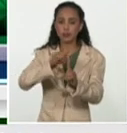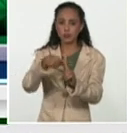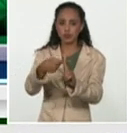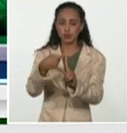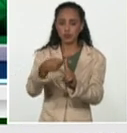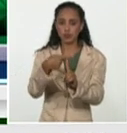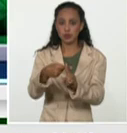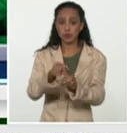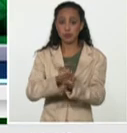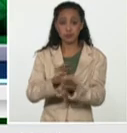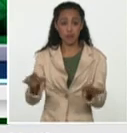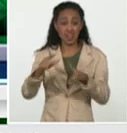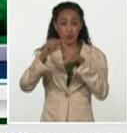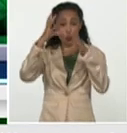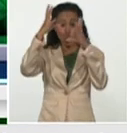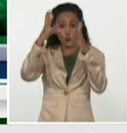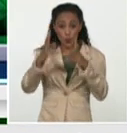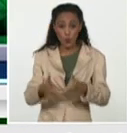el acumulado, el